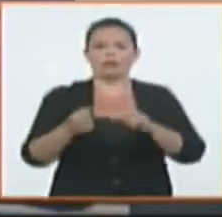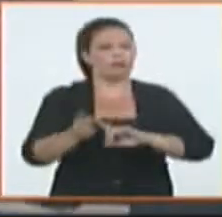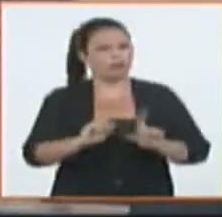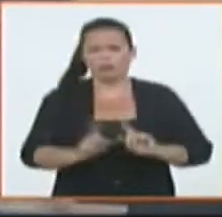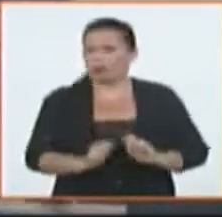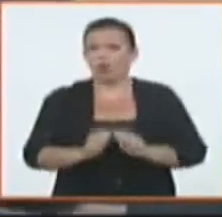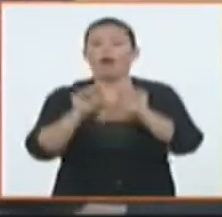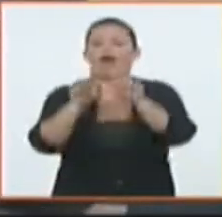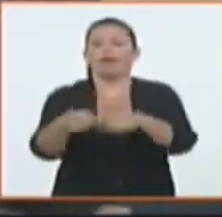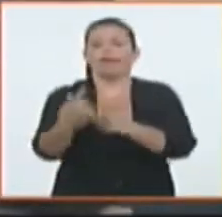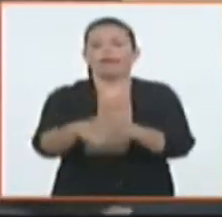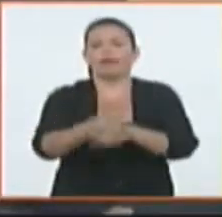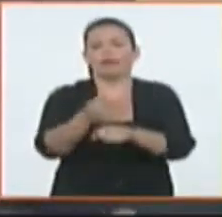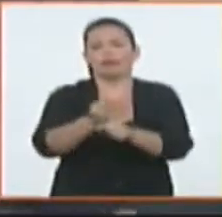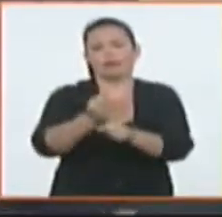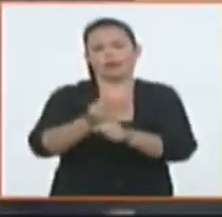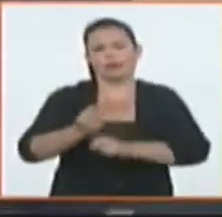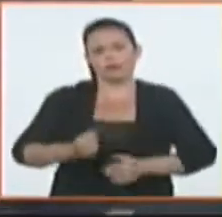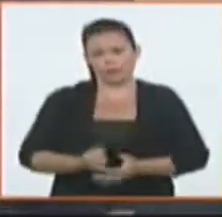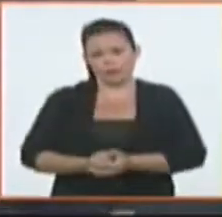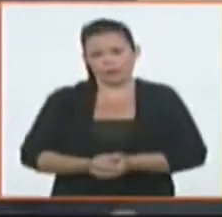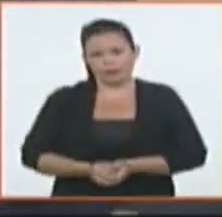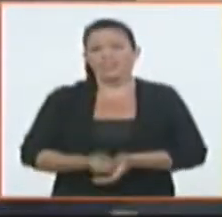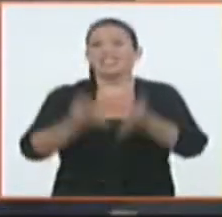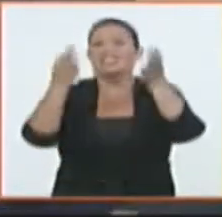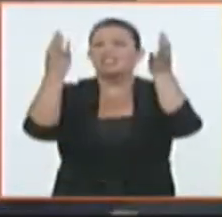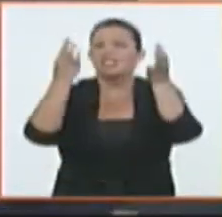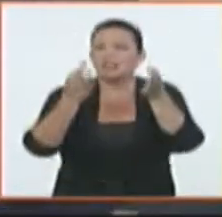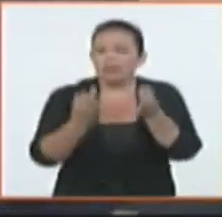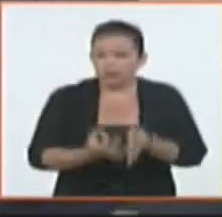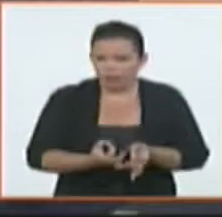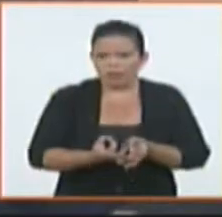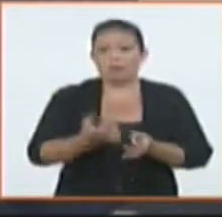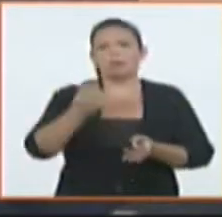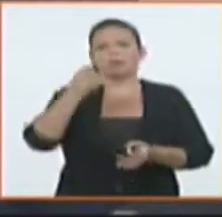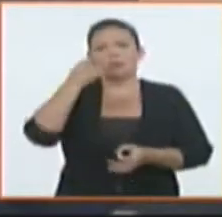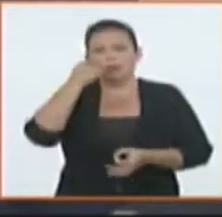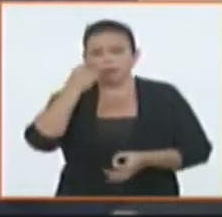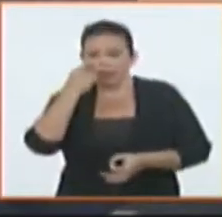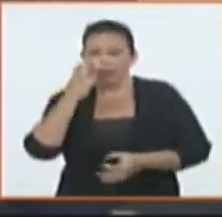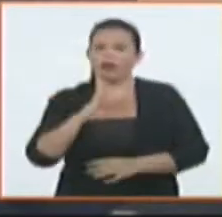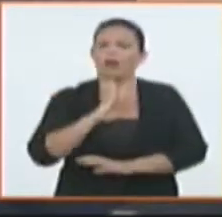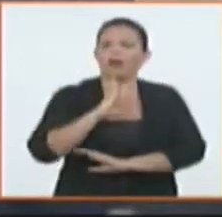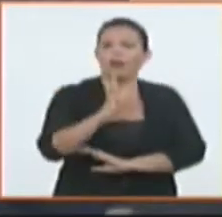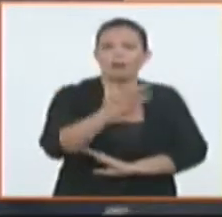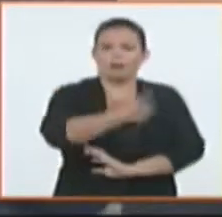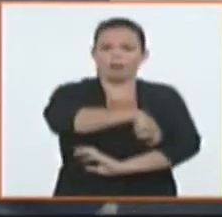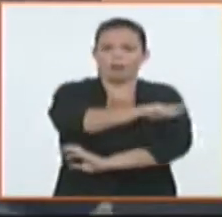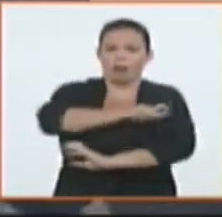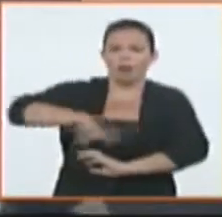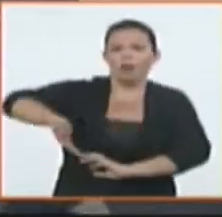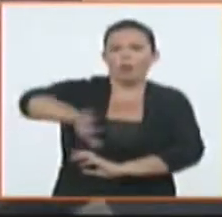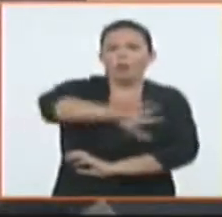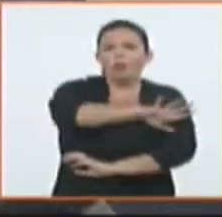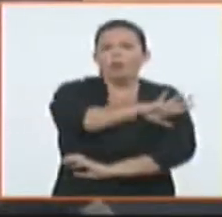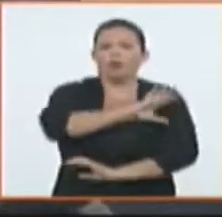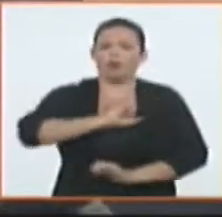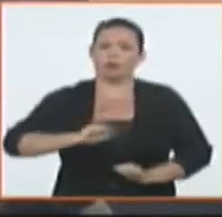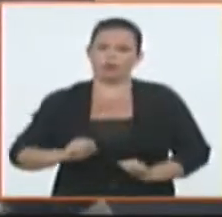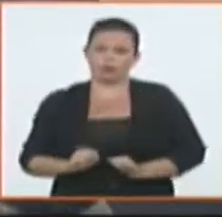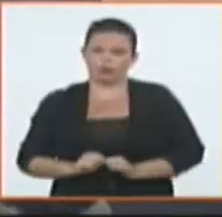Y siempre reconocer la dignidad y la resistencia del pueblo, su talento y sus potencialidades.